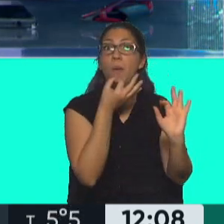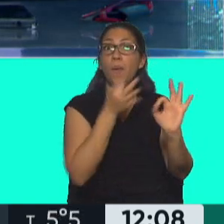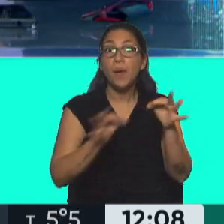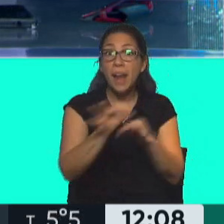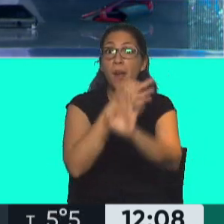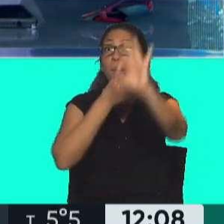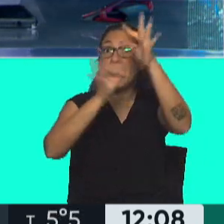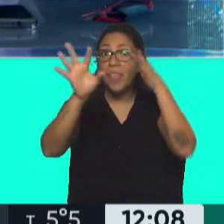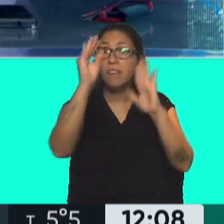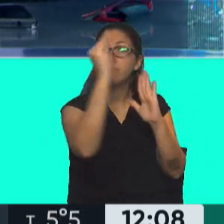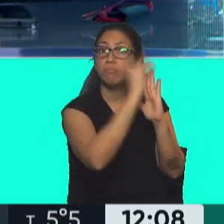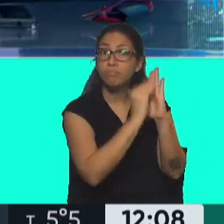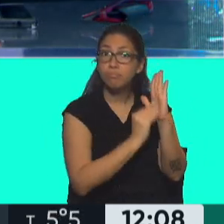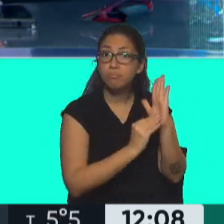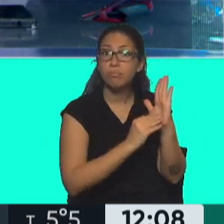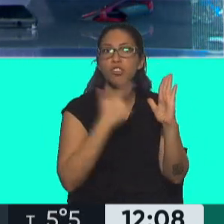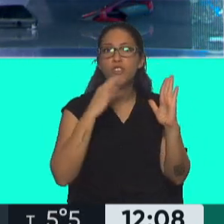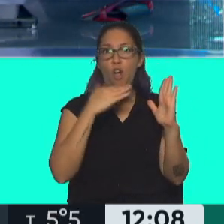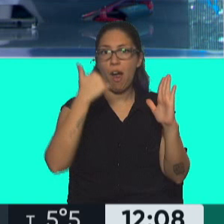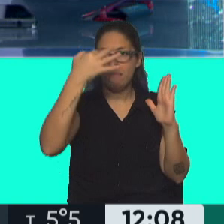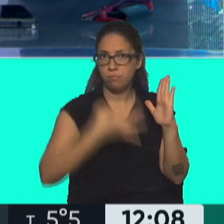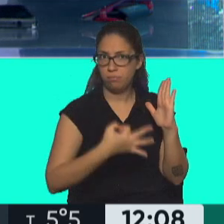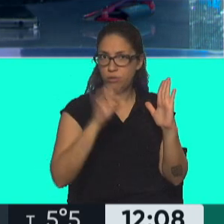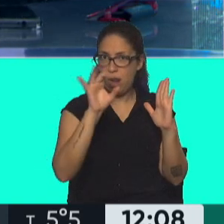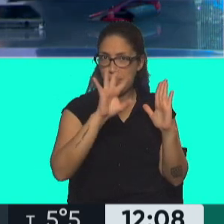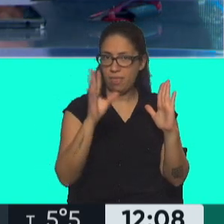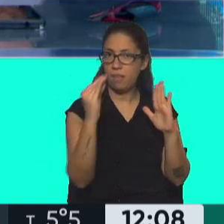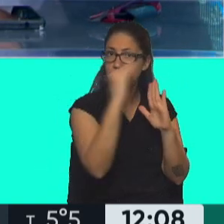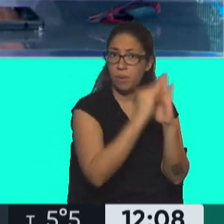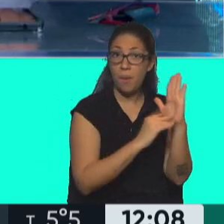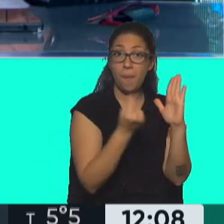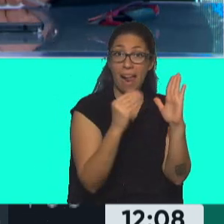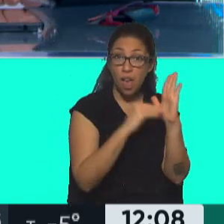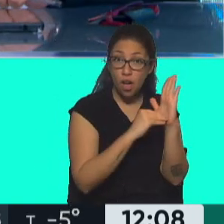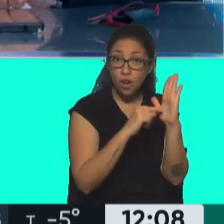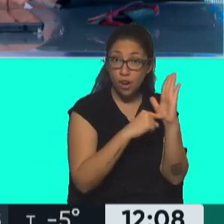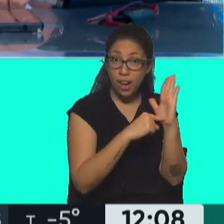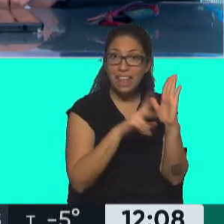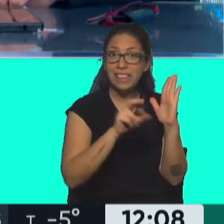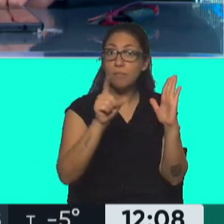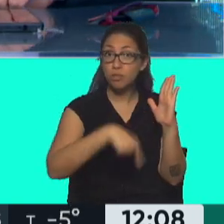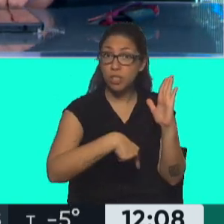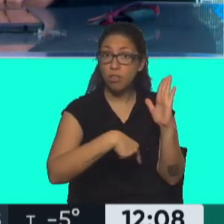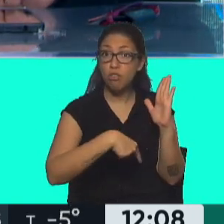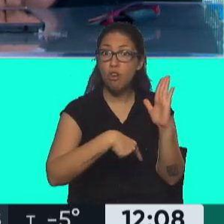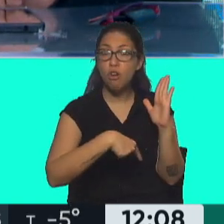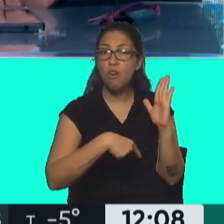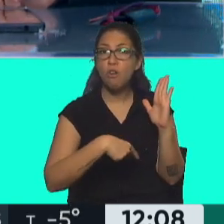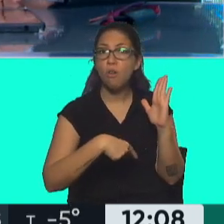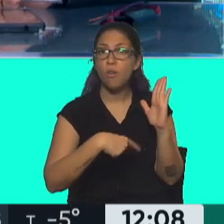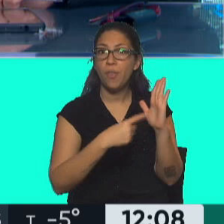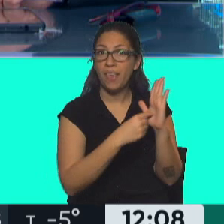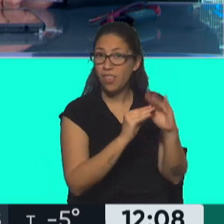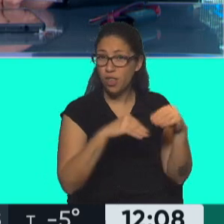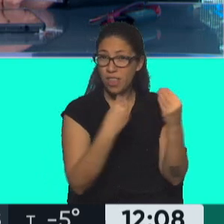granos, esto es específicamente para soja, no para otro producto, sobre ese valor, un 30% lo van a poder comprar, van